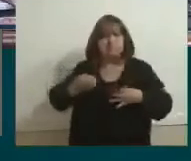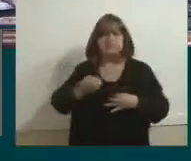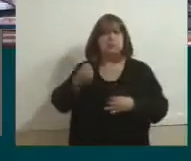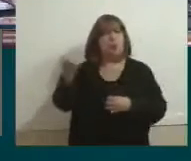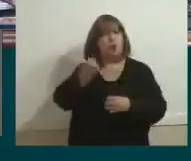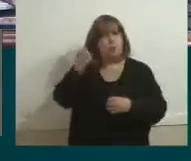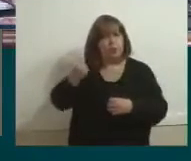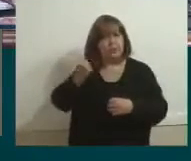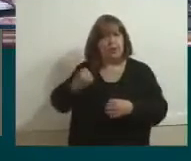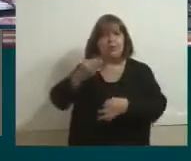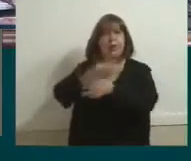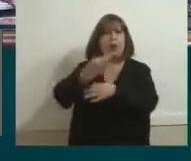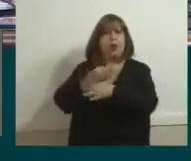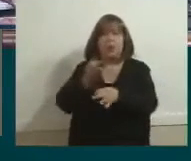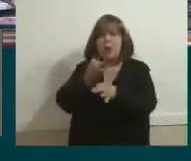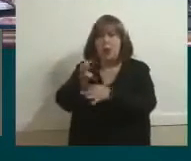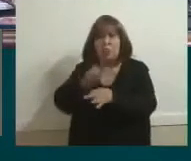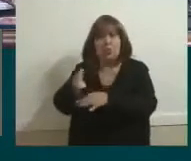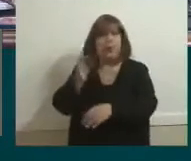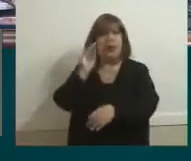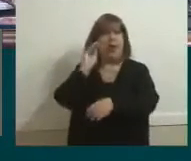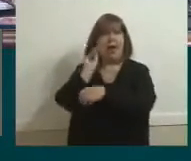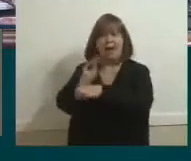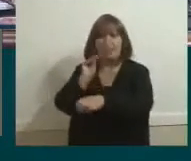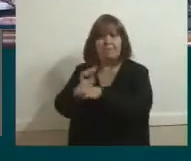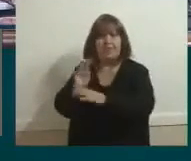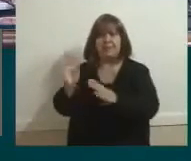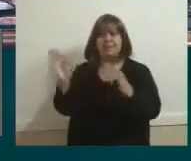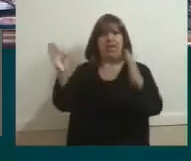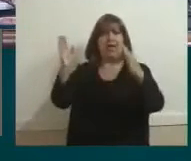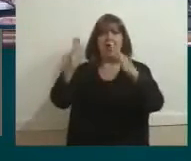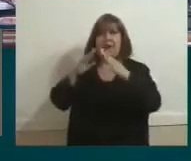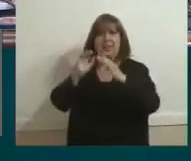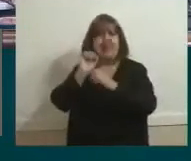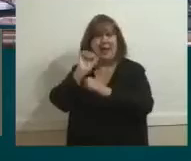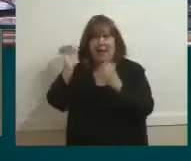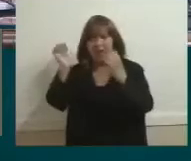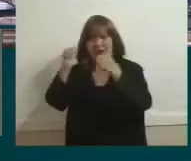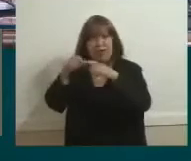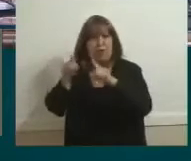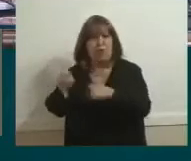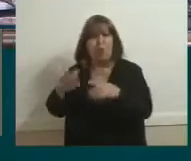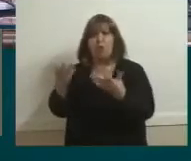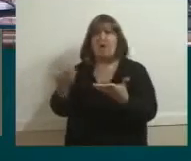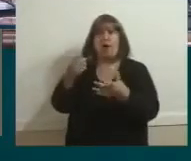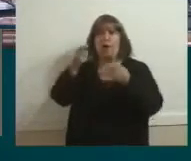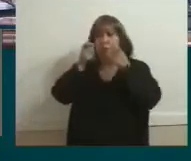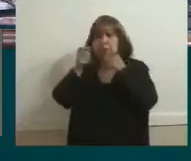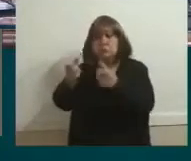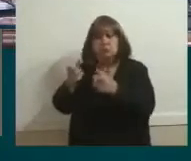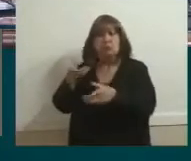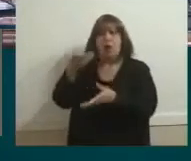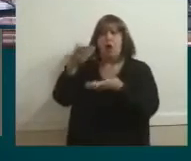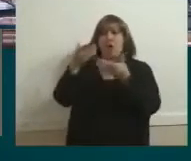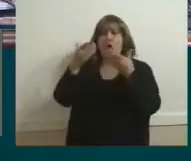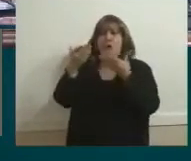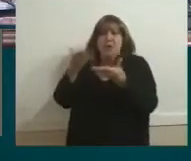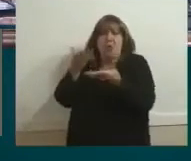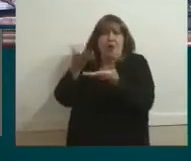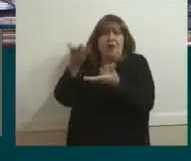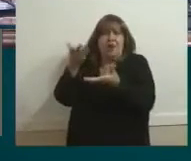la escuela educa alimenta dar refugio democratizar conocimiento orienta y contiene